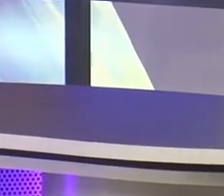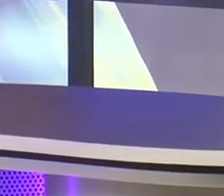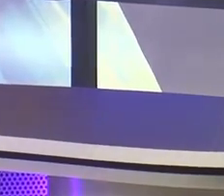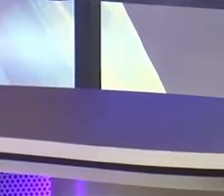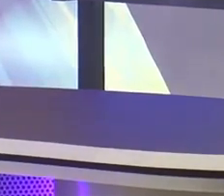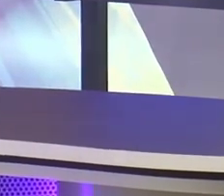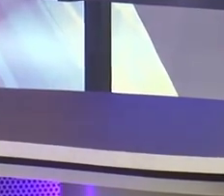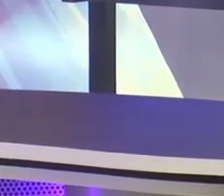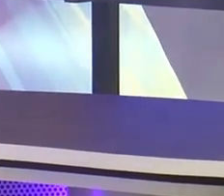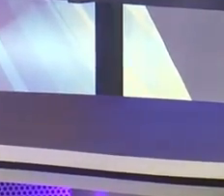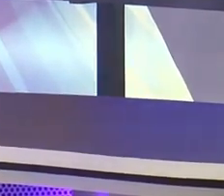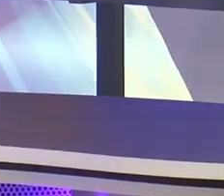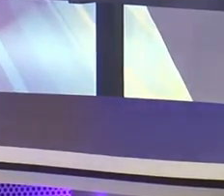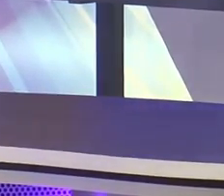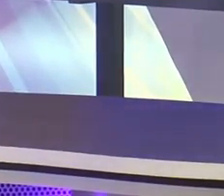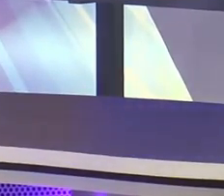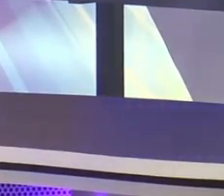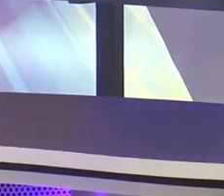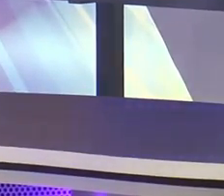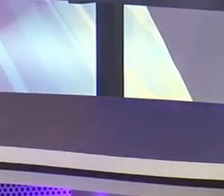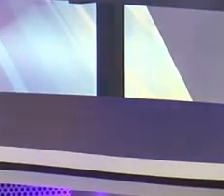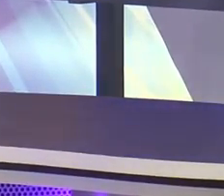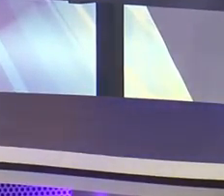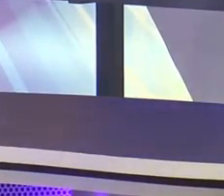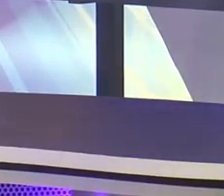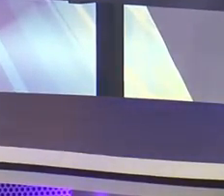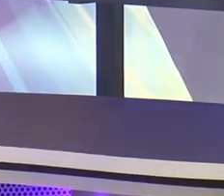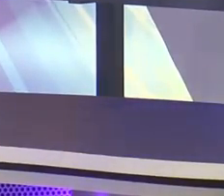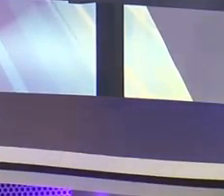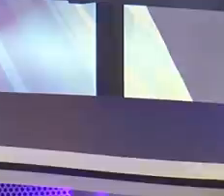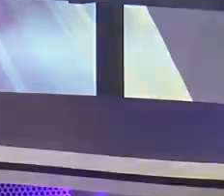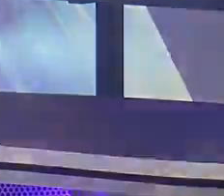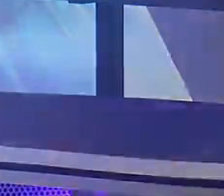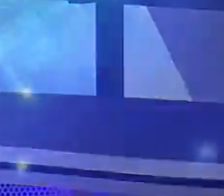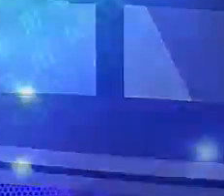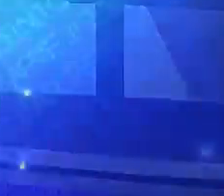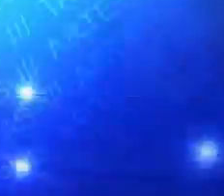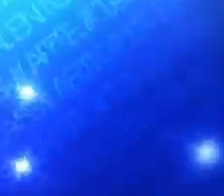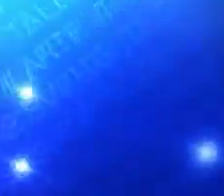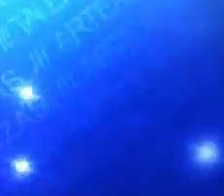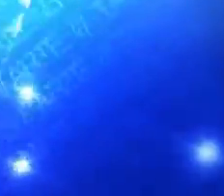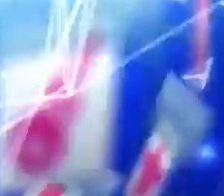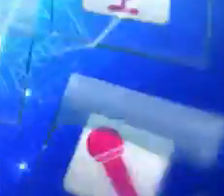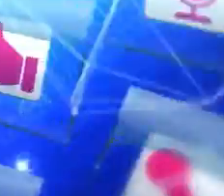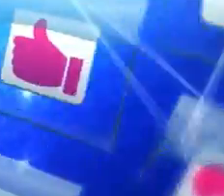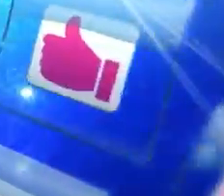entretenimiento. Ya está con nosotros en Enlace Noticias, Sara Narváez.